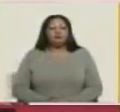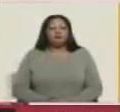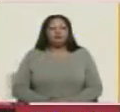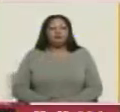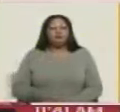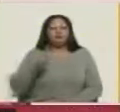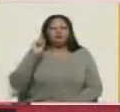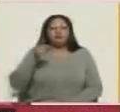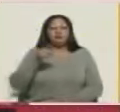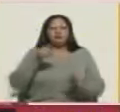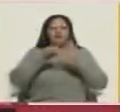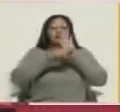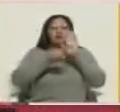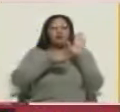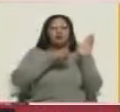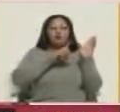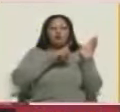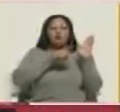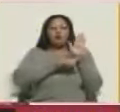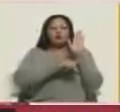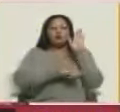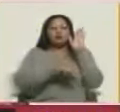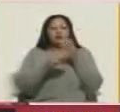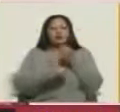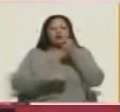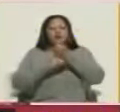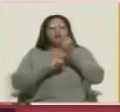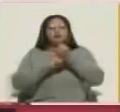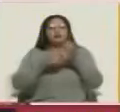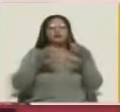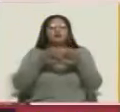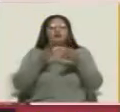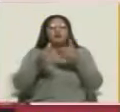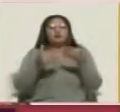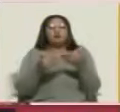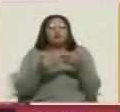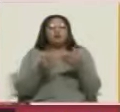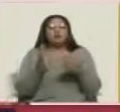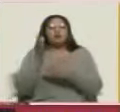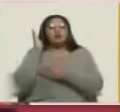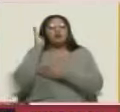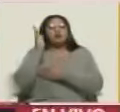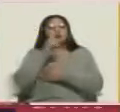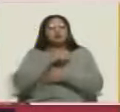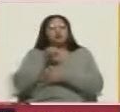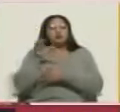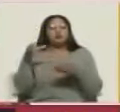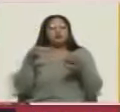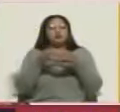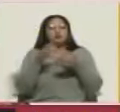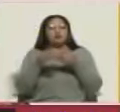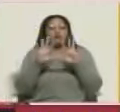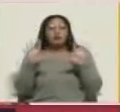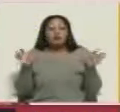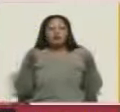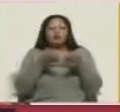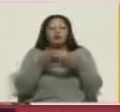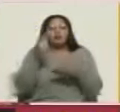deben ordenar, porque quien manda aquí son las bases del partido, que el Congreso de nuestro partido se reúna el